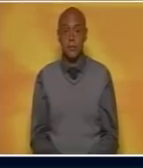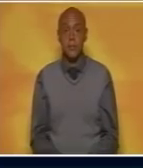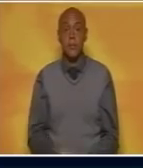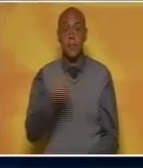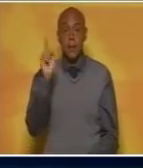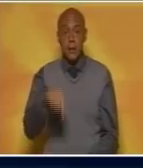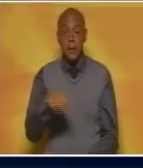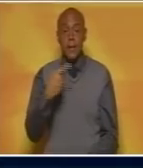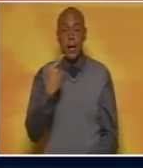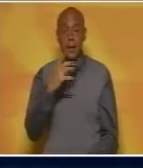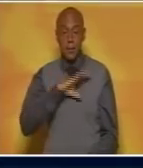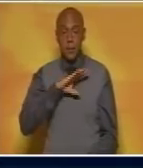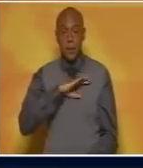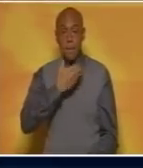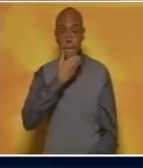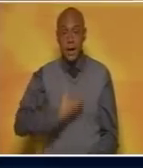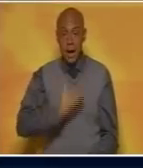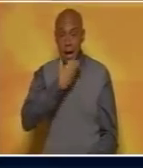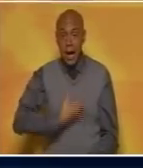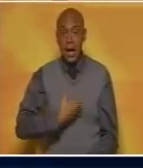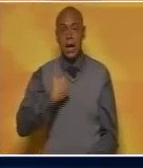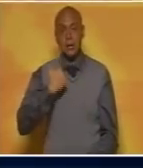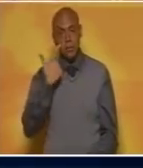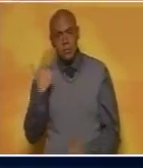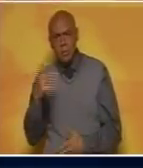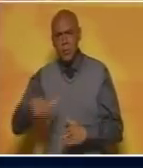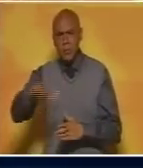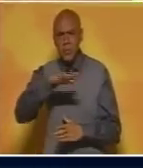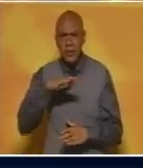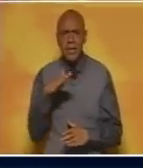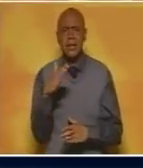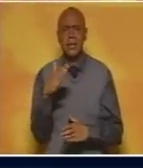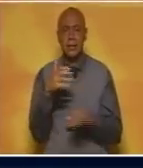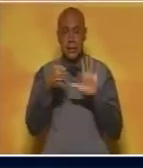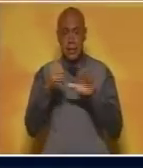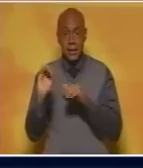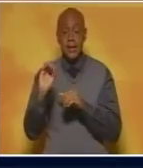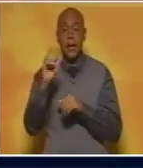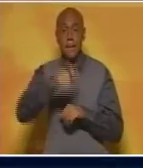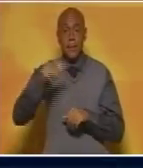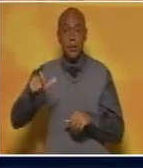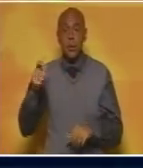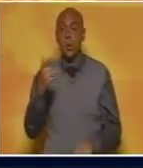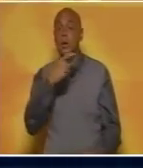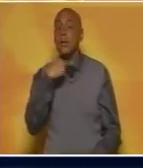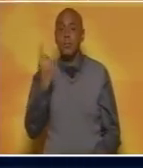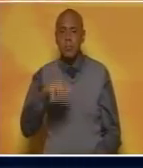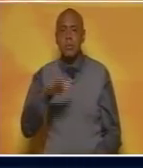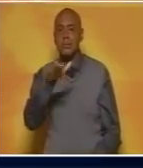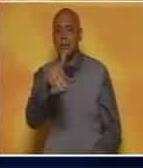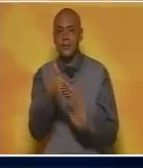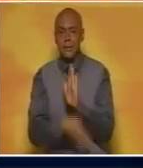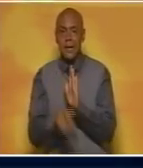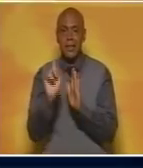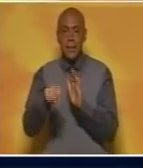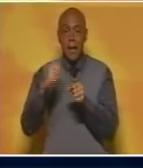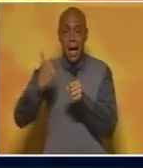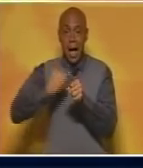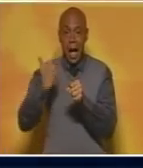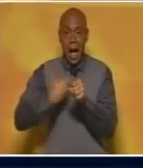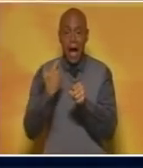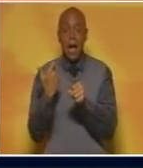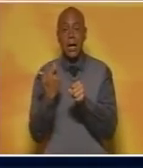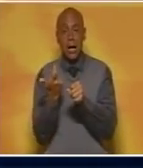En Pakistán, al menos 73 personas murieron y otras 40 resultaron heridas por la explosión de una bombona de gas que unos